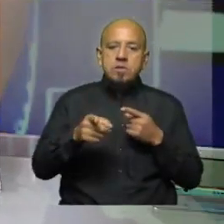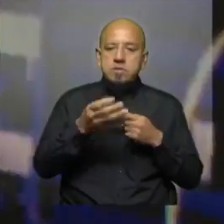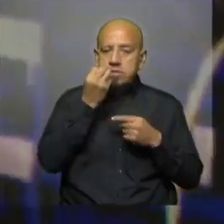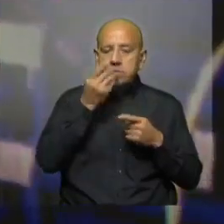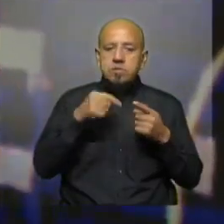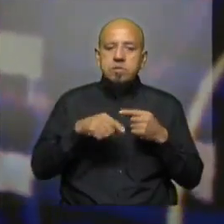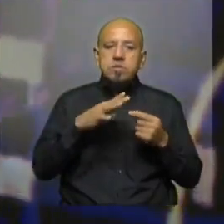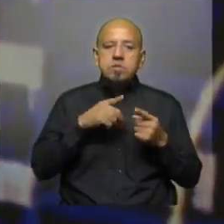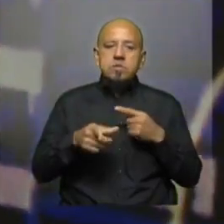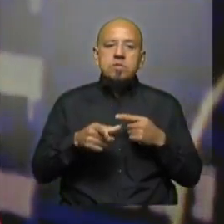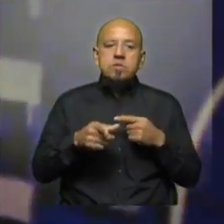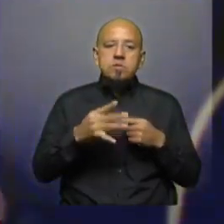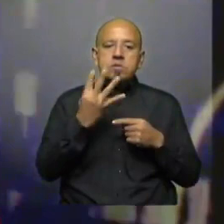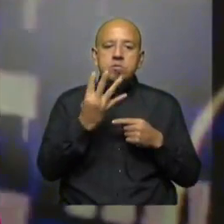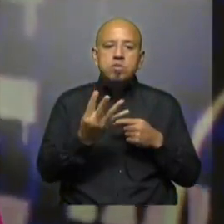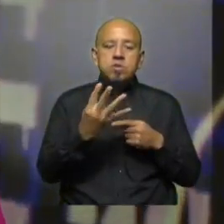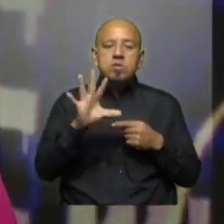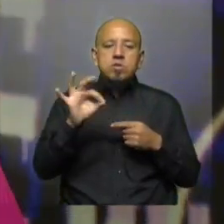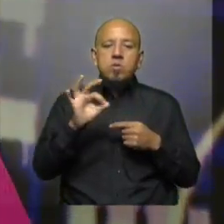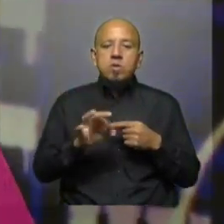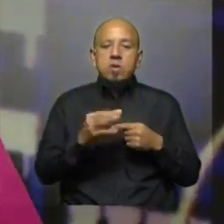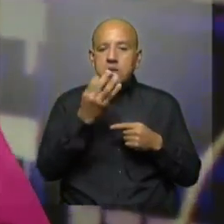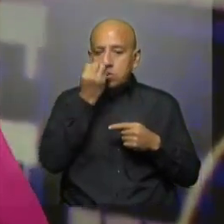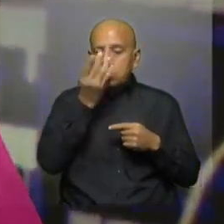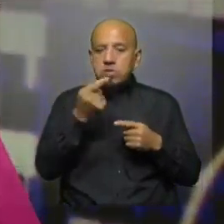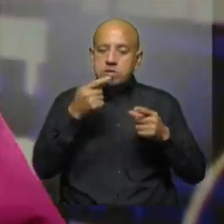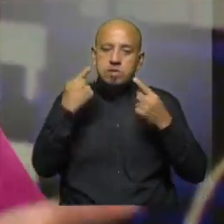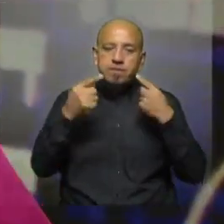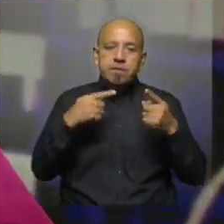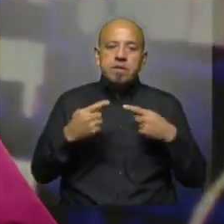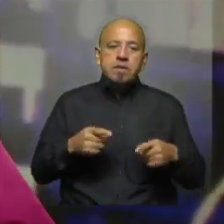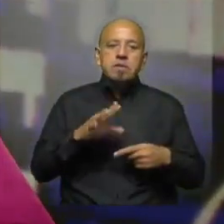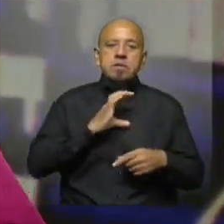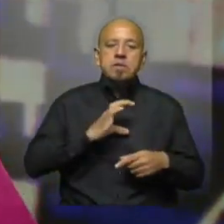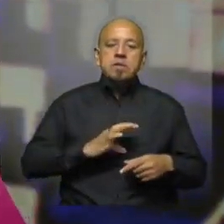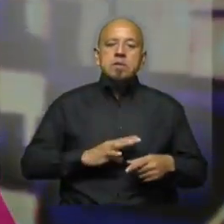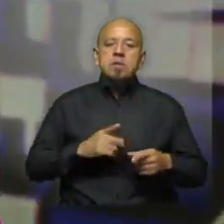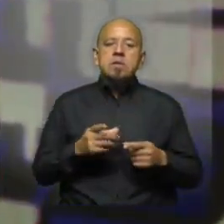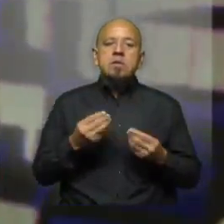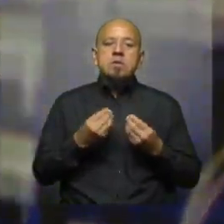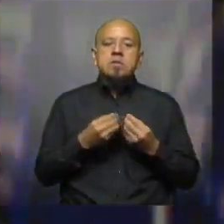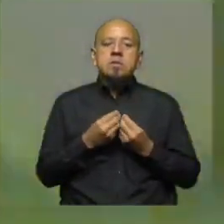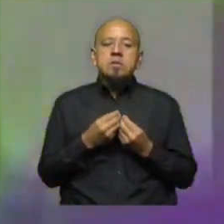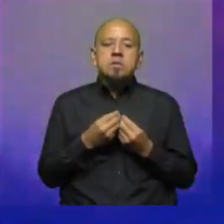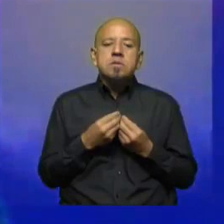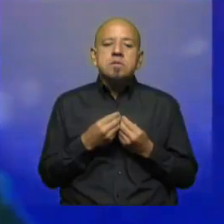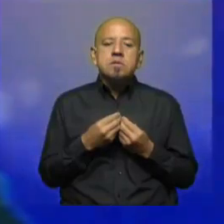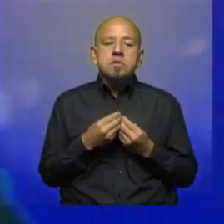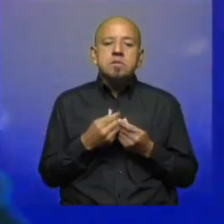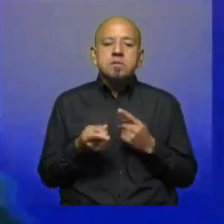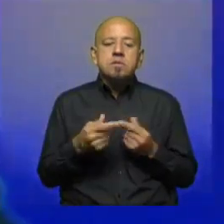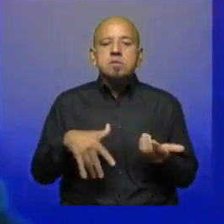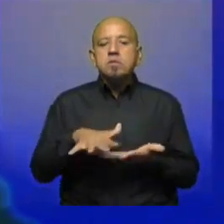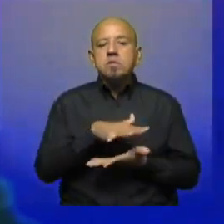Hoy en día quedan 450, que es un montón también, sí, ¿verdad? Sí, sí, sí. Y bueno, es un lugar